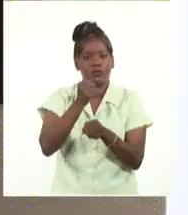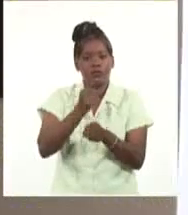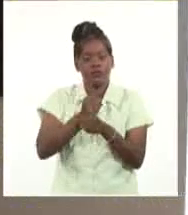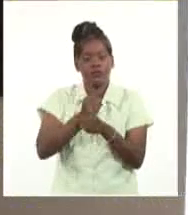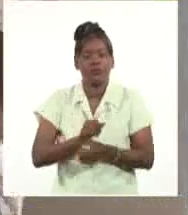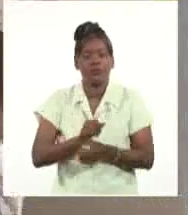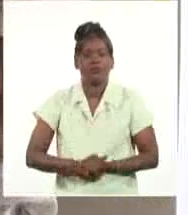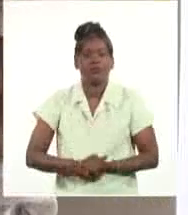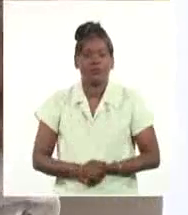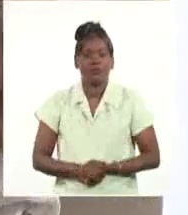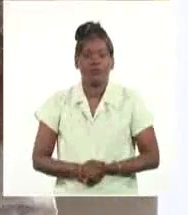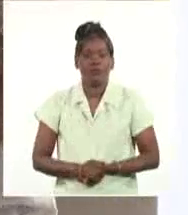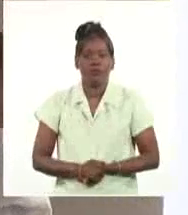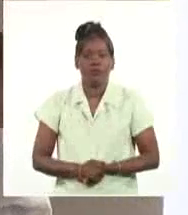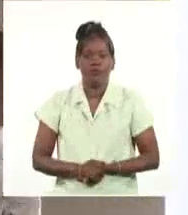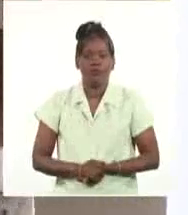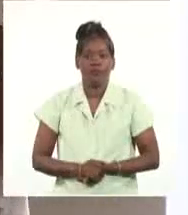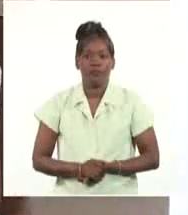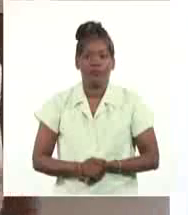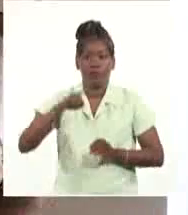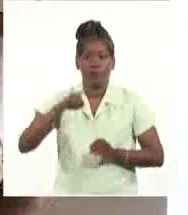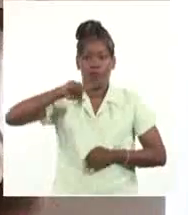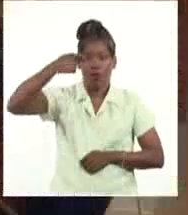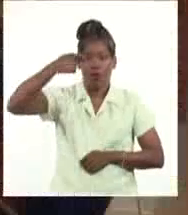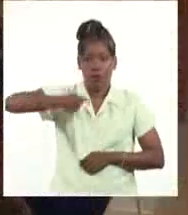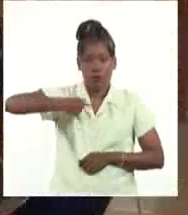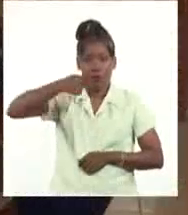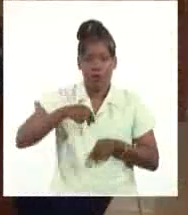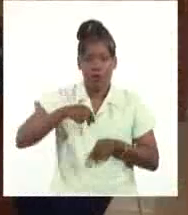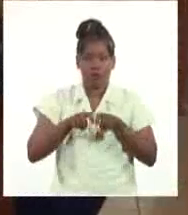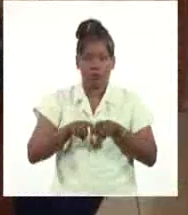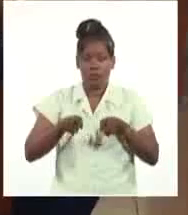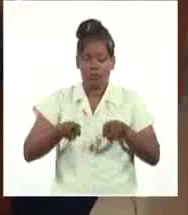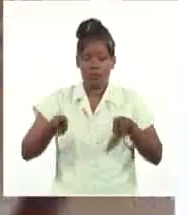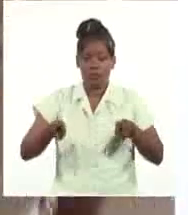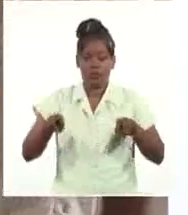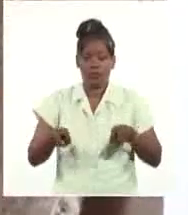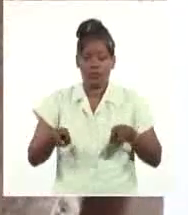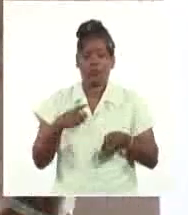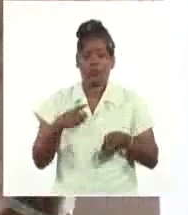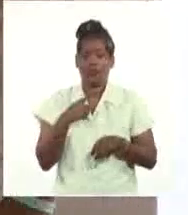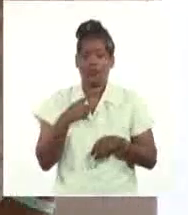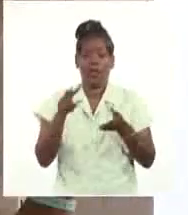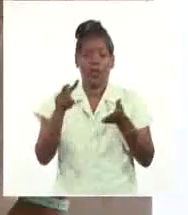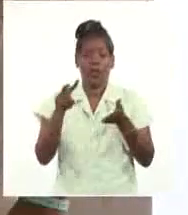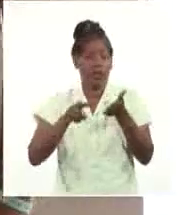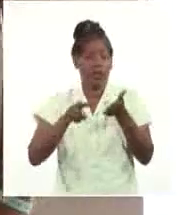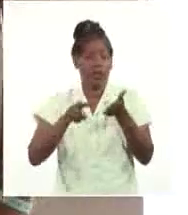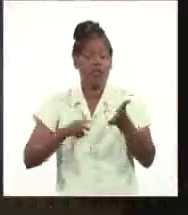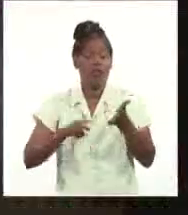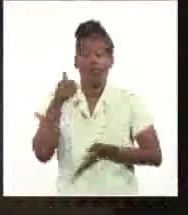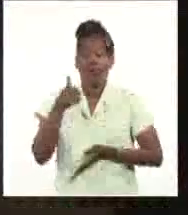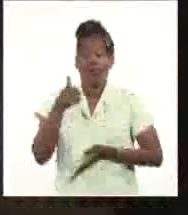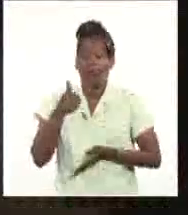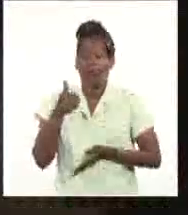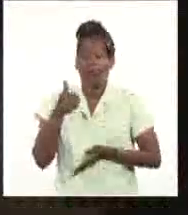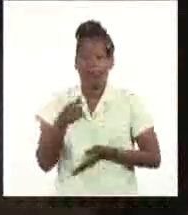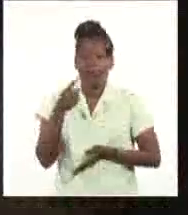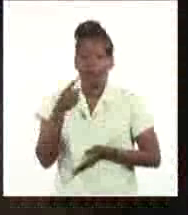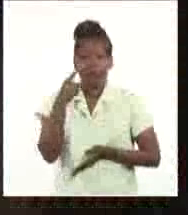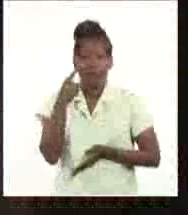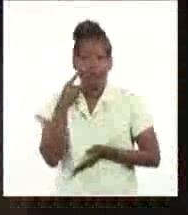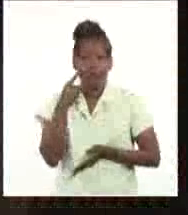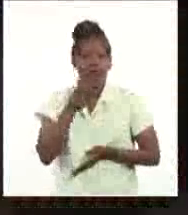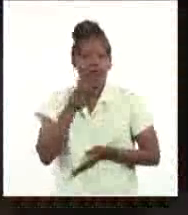Navarro. El jurado consideró que por el excelente dominio del lenguaje narrativo en breve espacio y con vuelo misterioso, mereció el